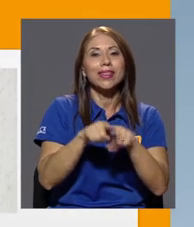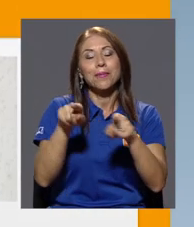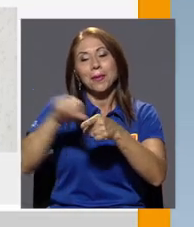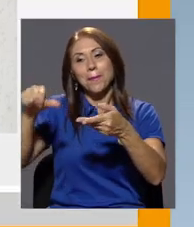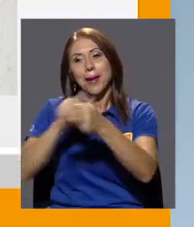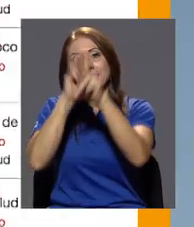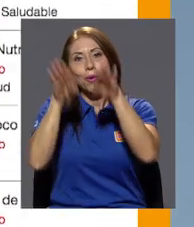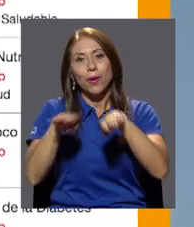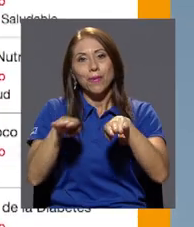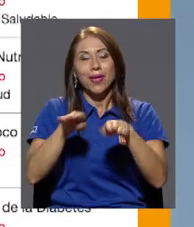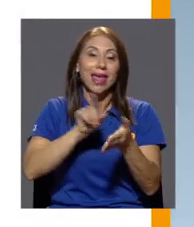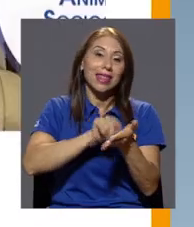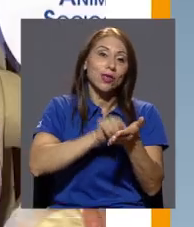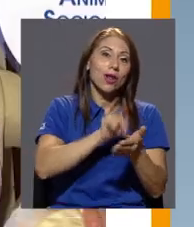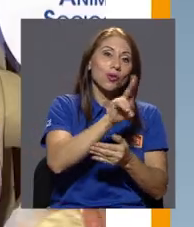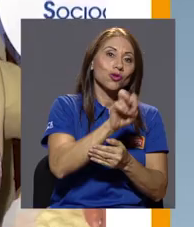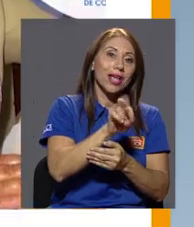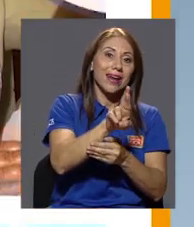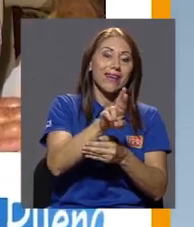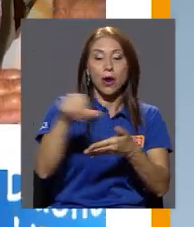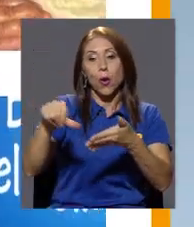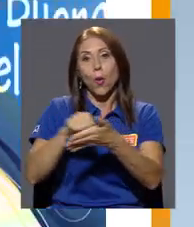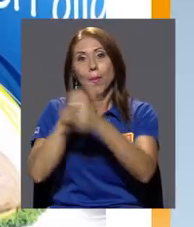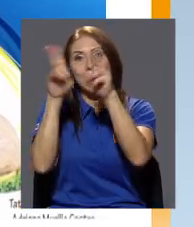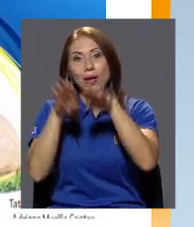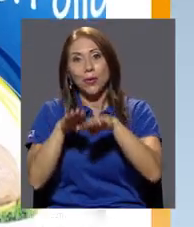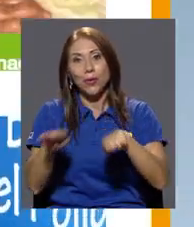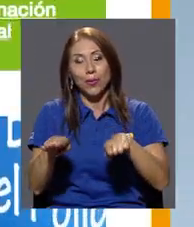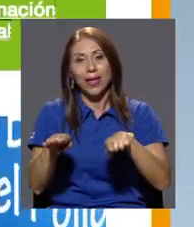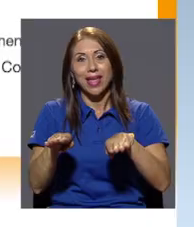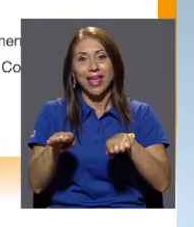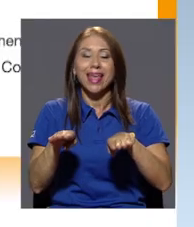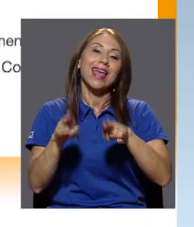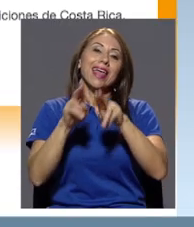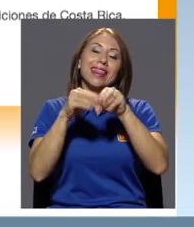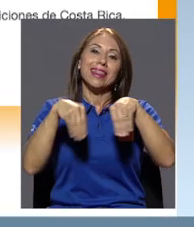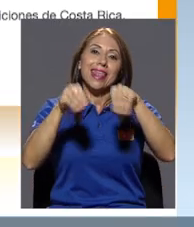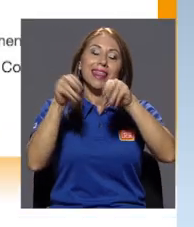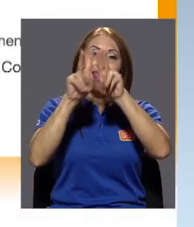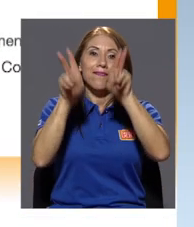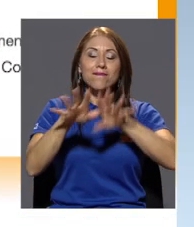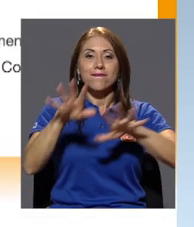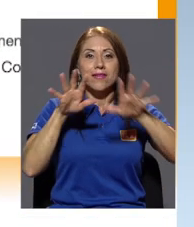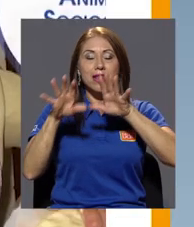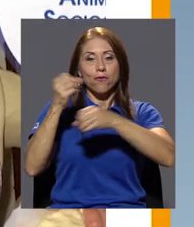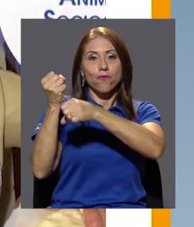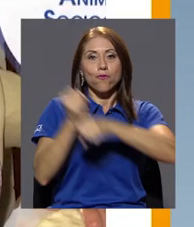en la editorial de la UCR o en la página web de la tienda virtual de la Fundación UCR.